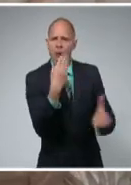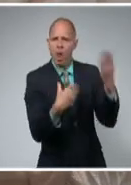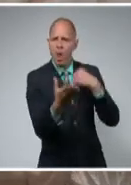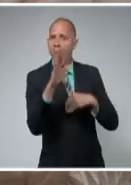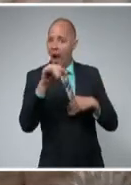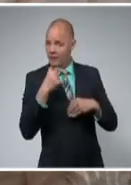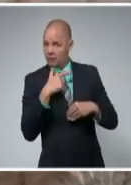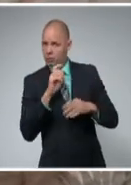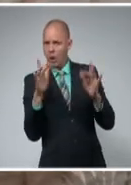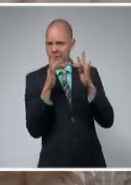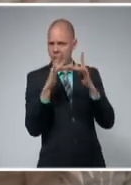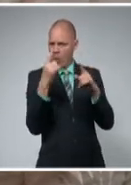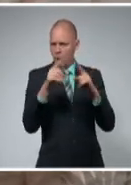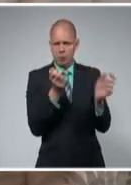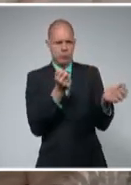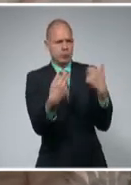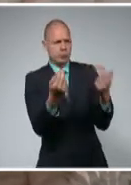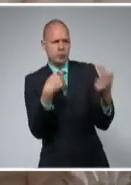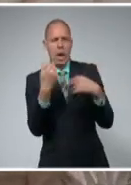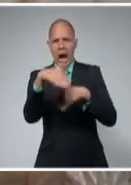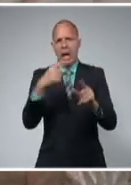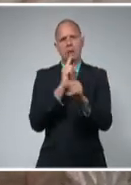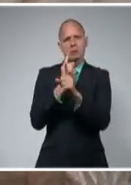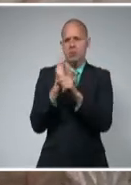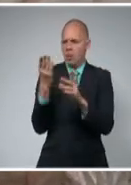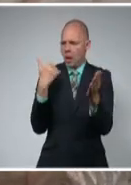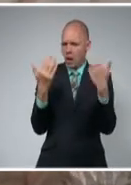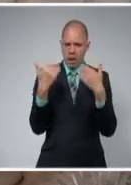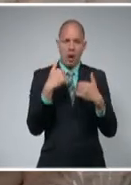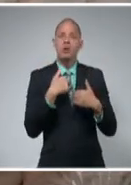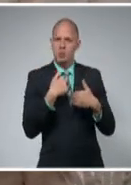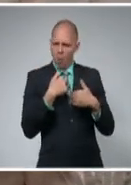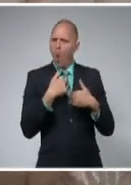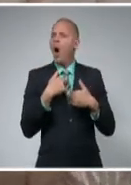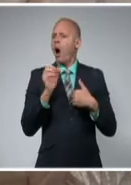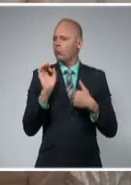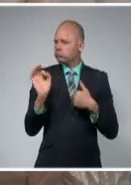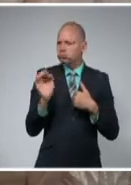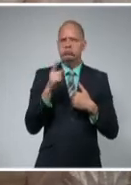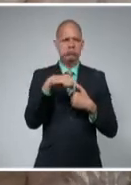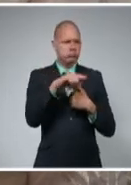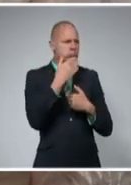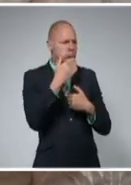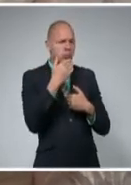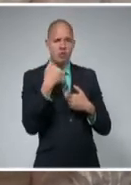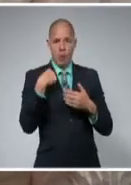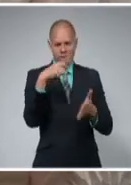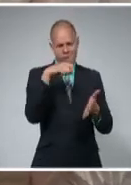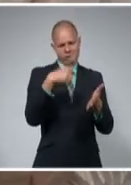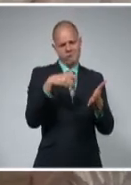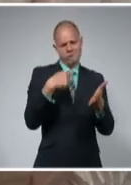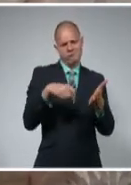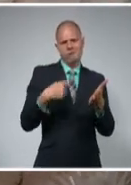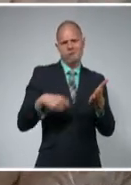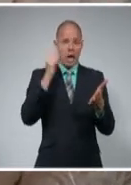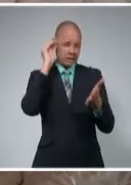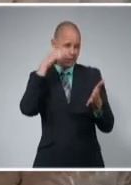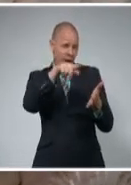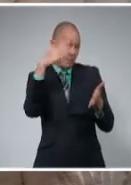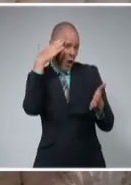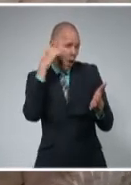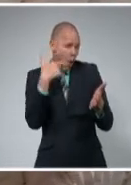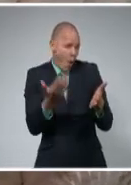correo, me los dicen en la calle, y entonces eso me lleva a conocer qué piensa la gente, y